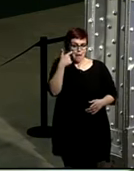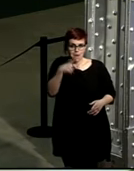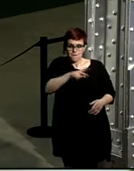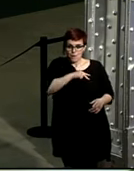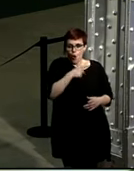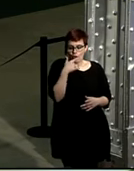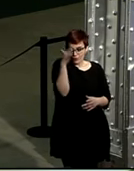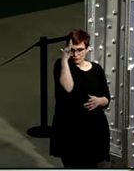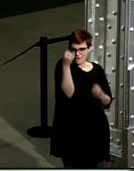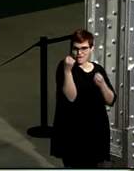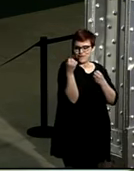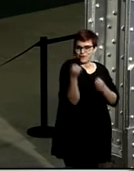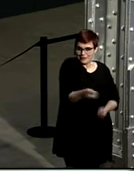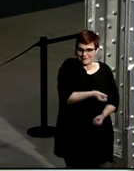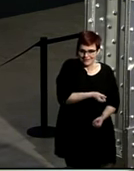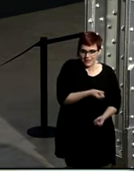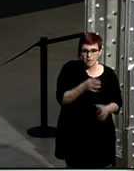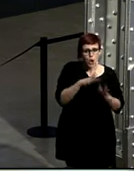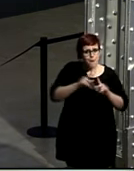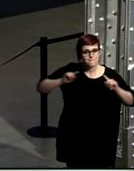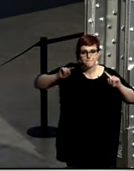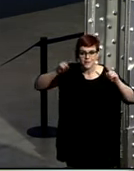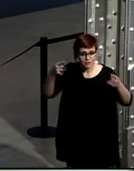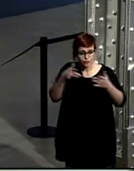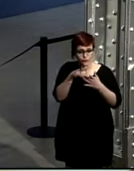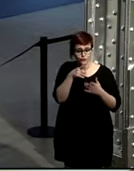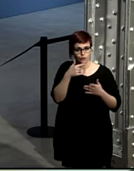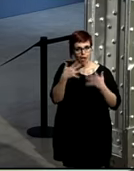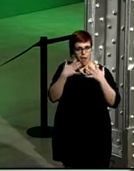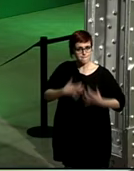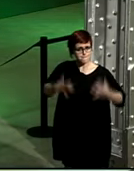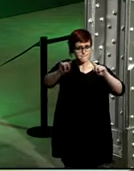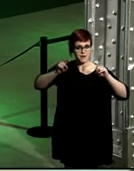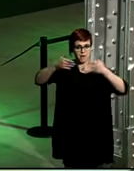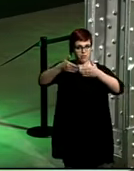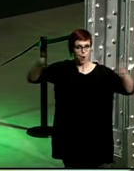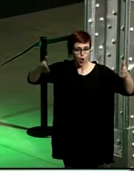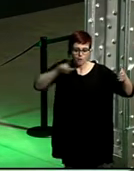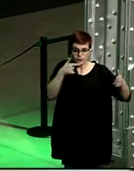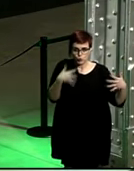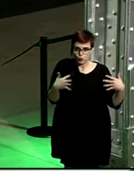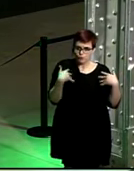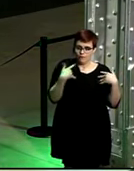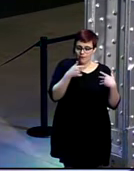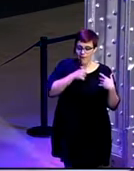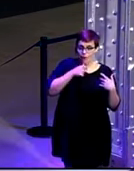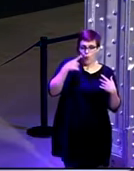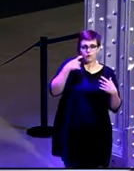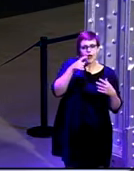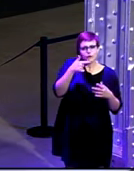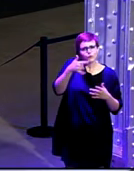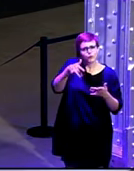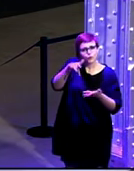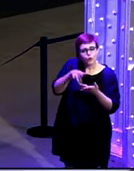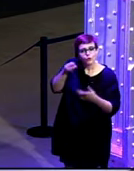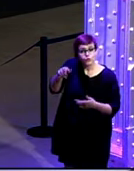tanto, pero lo que de verdad ilusión me ha hecho ha sido el primer pase que he tenido allí con público, que aunque lo paso fatal y todavía no me acostumbro y no tengo... ¿Te quedaste durante toda